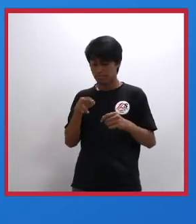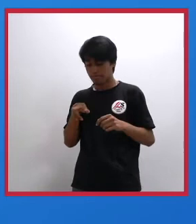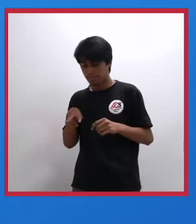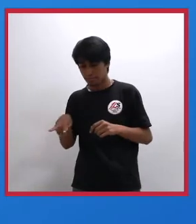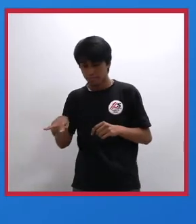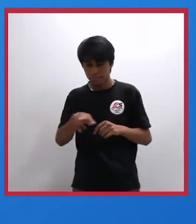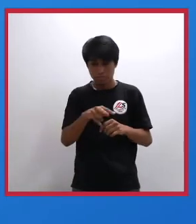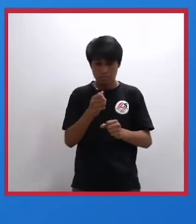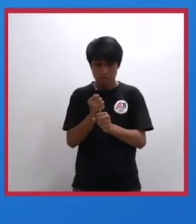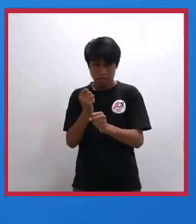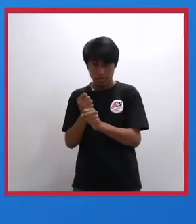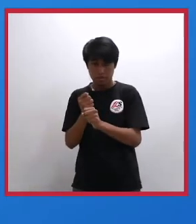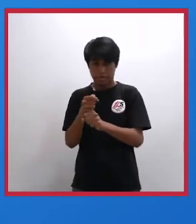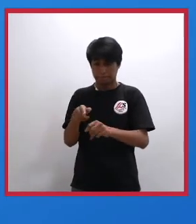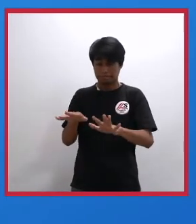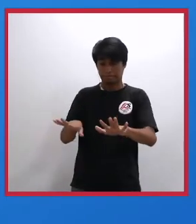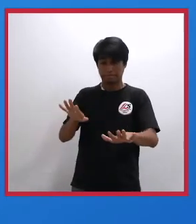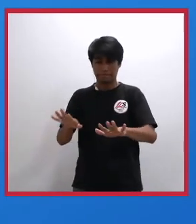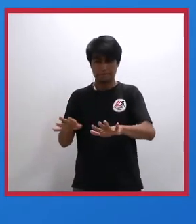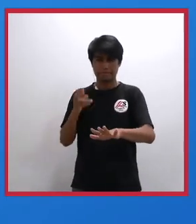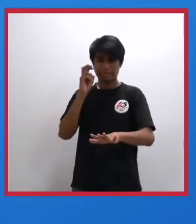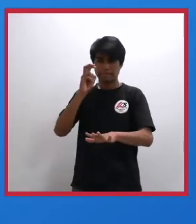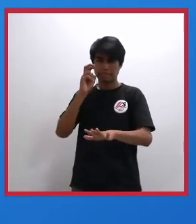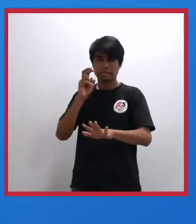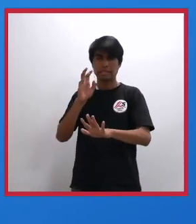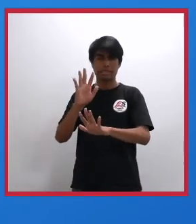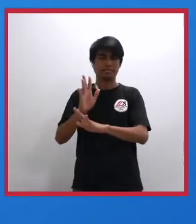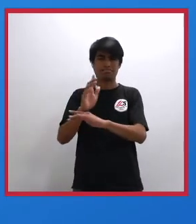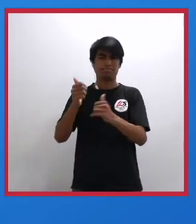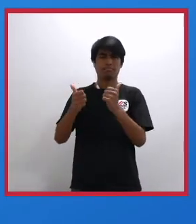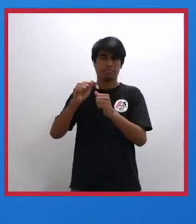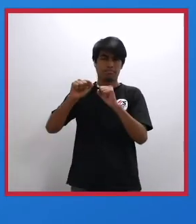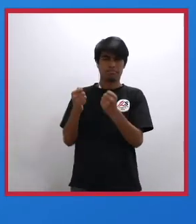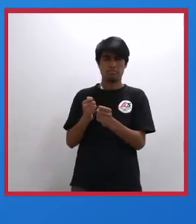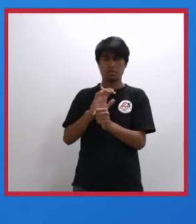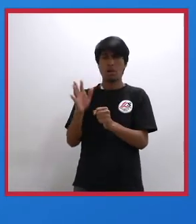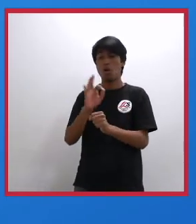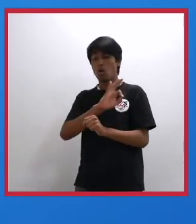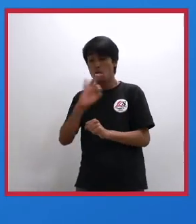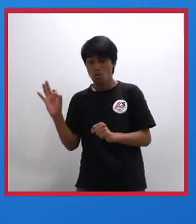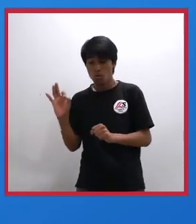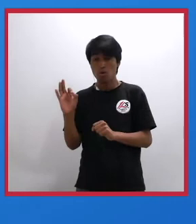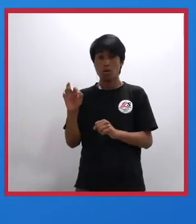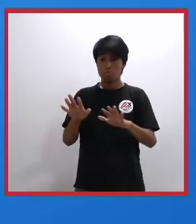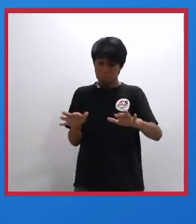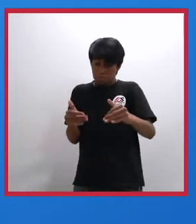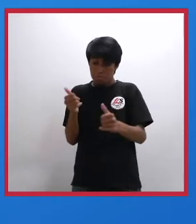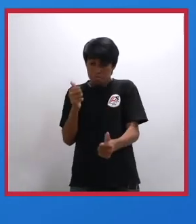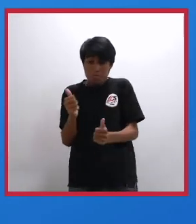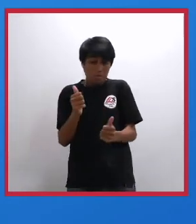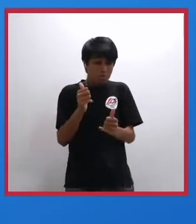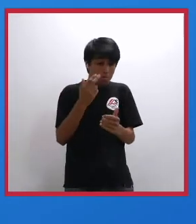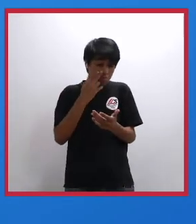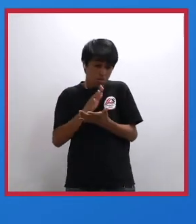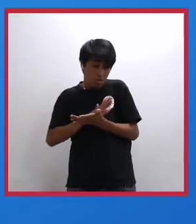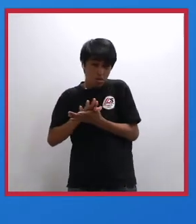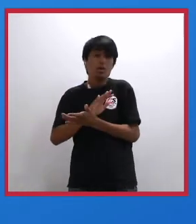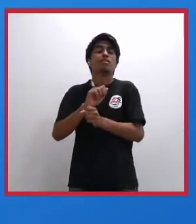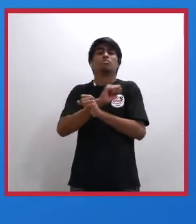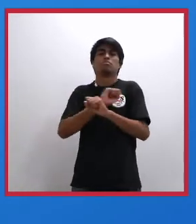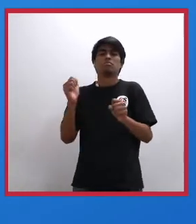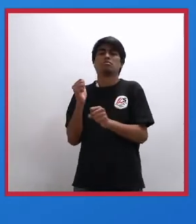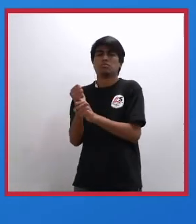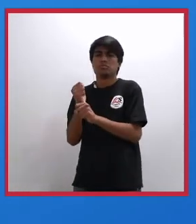que sí se pueden hacer con seguridad y dejar para más adelante aquellos trabajos que